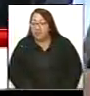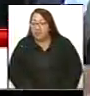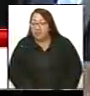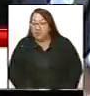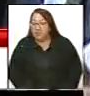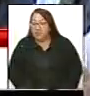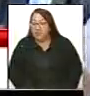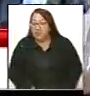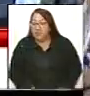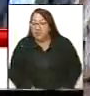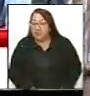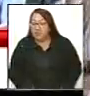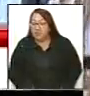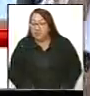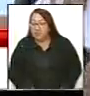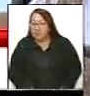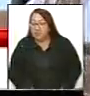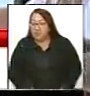Ok.